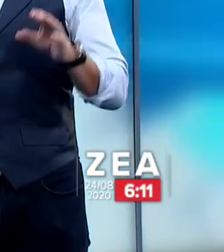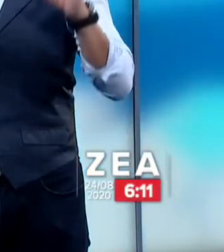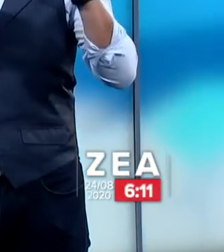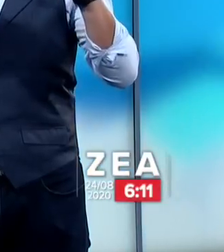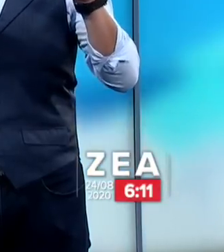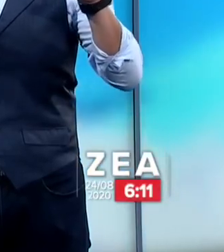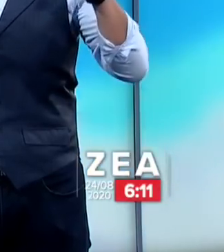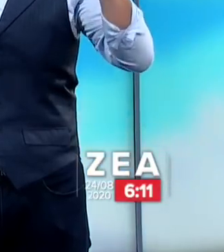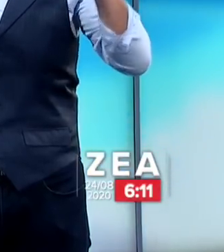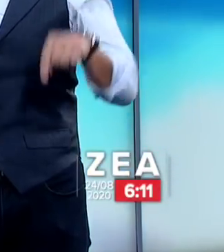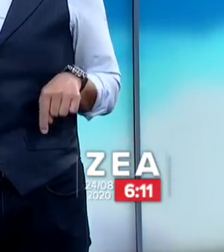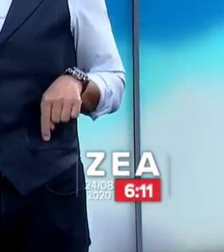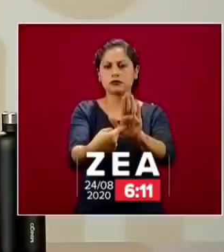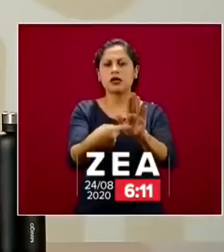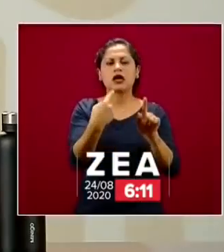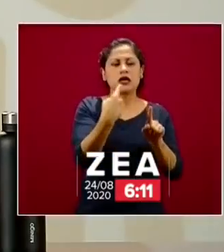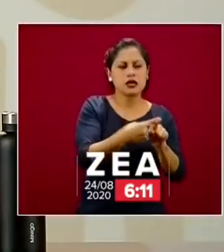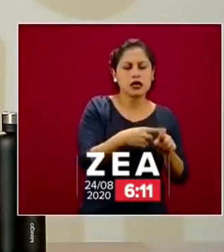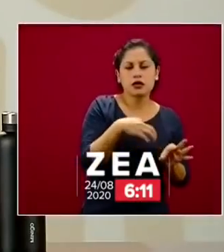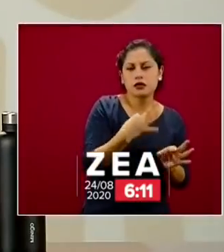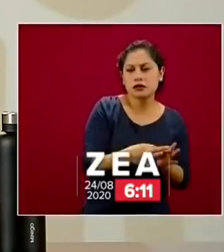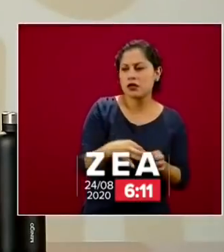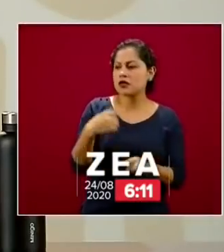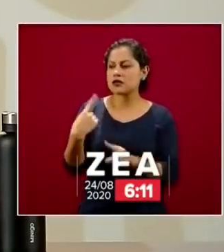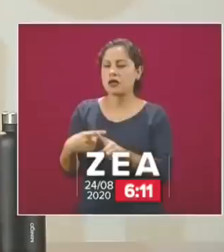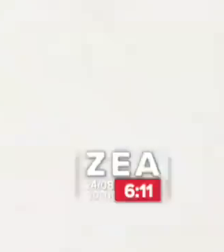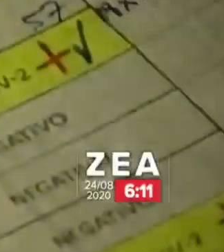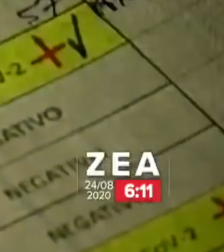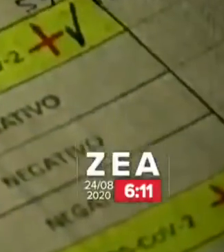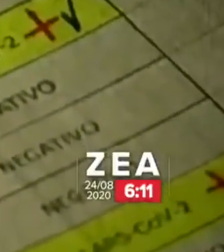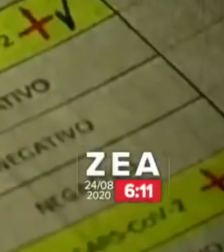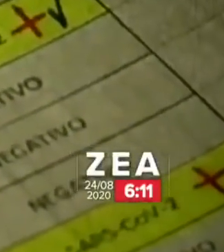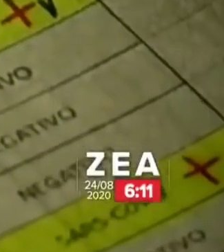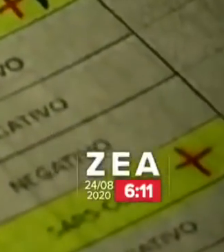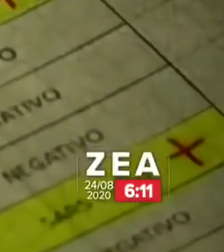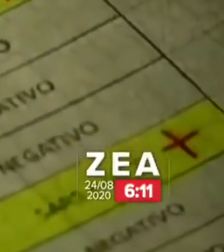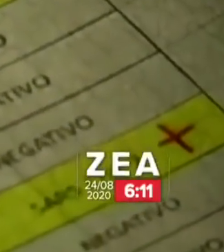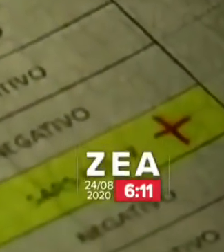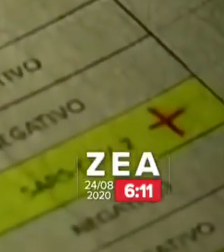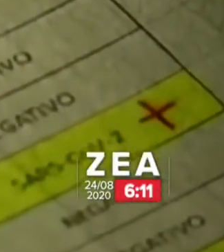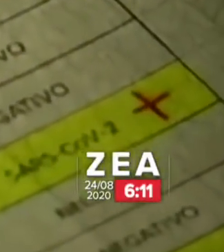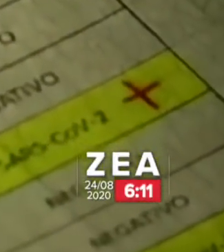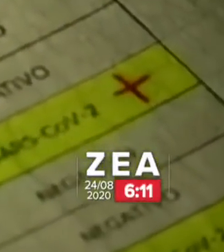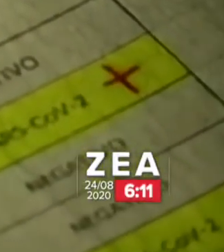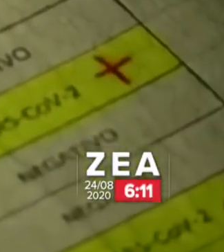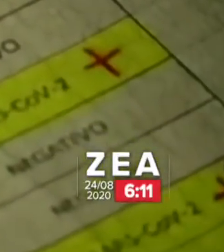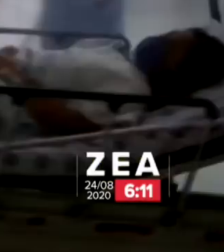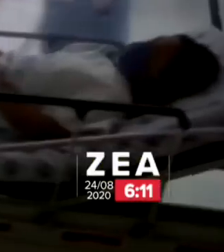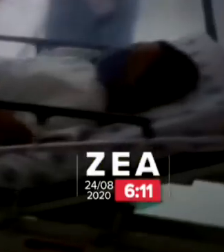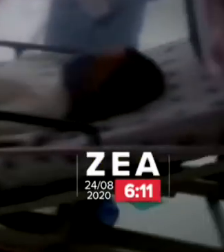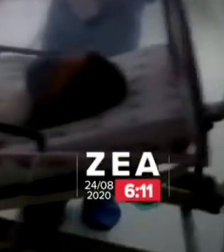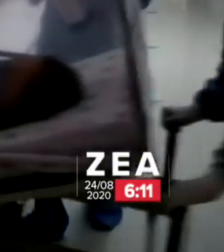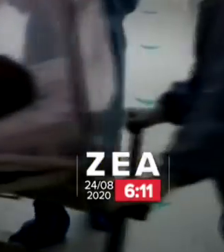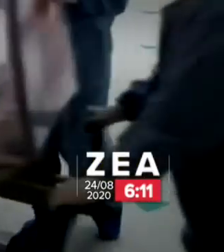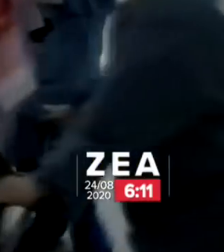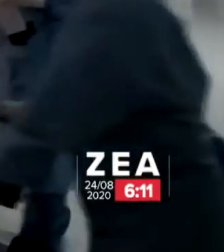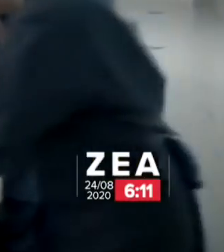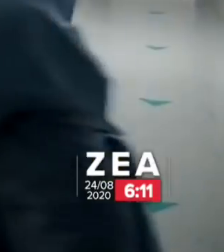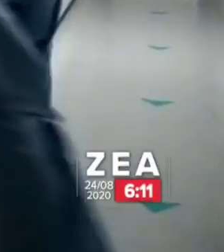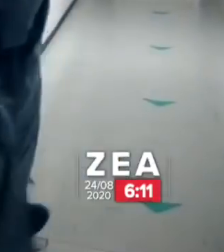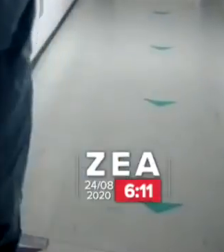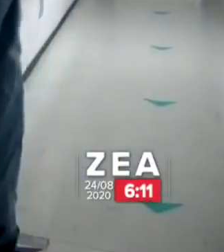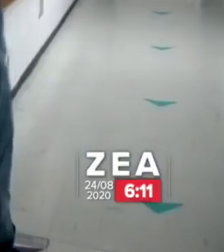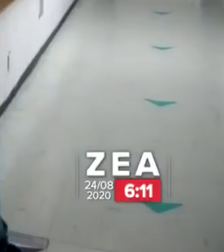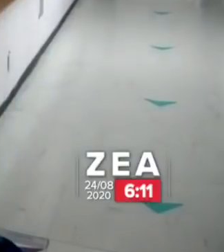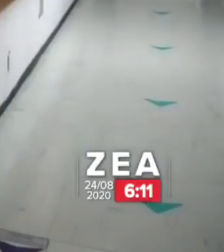en el que nos encontramos ya en el escenario catastrófico si bien la técnica hizo su trabajo al hacer predicciones hay dos factores entre la